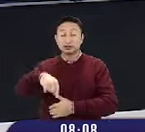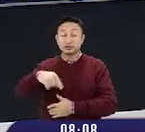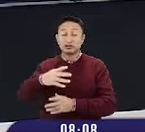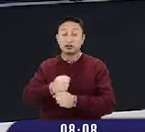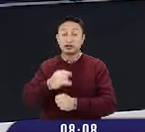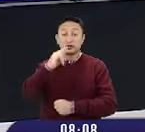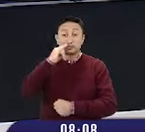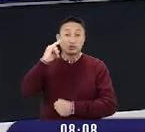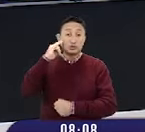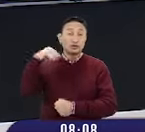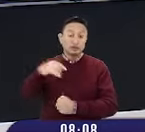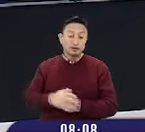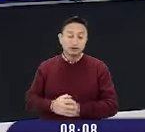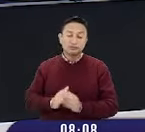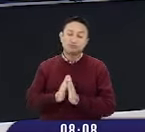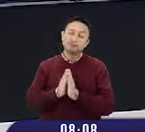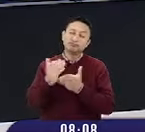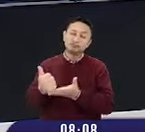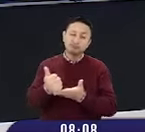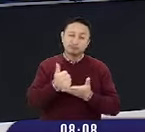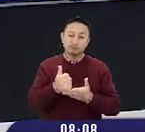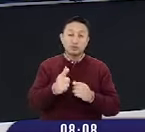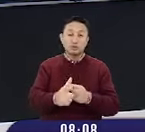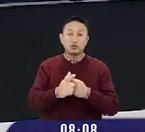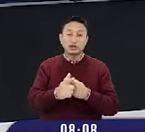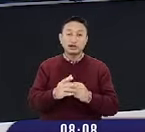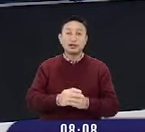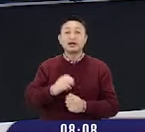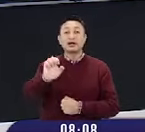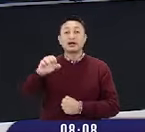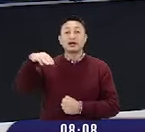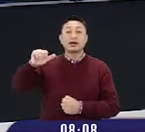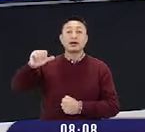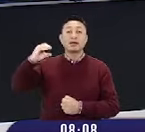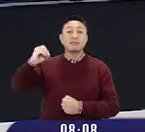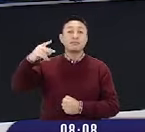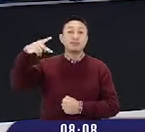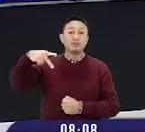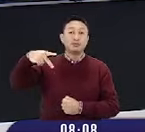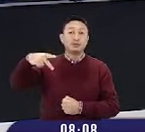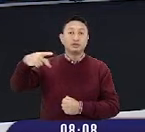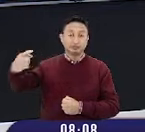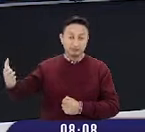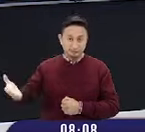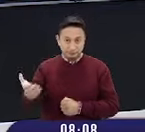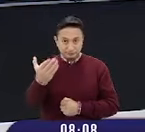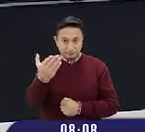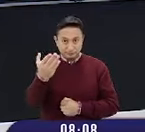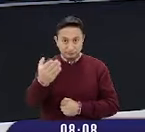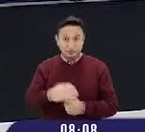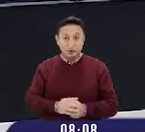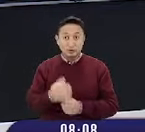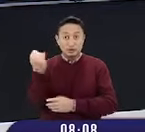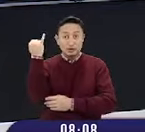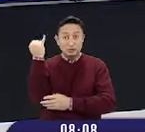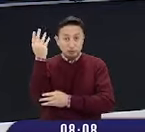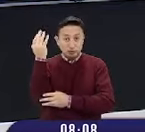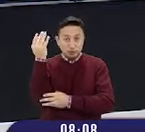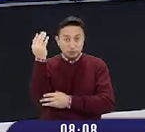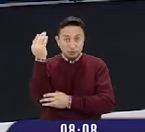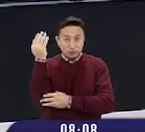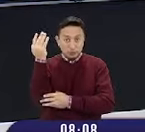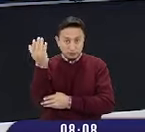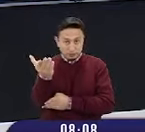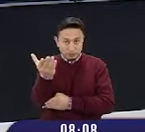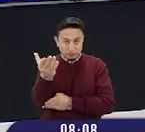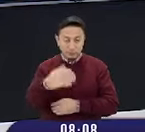de los niños y solicitan la intervención urgente de la empresa metropolitana responsable. Para ustedes también, nuestra